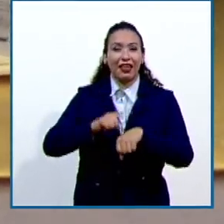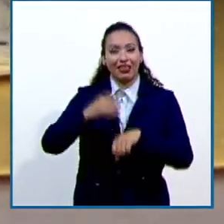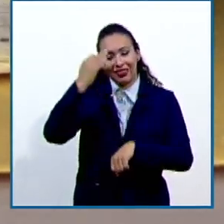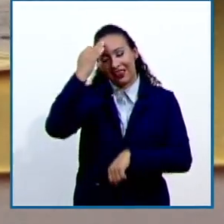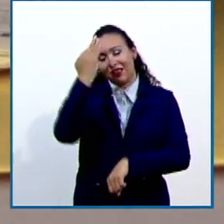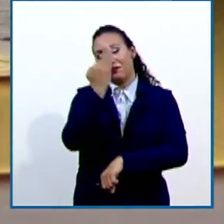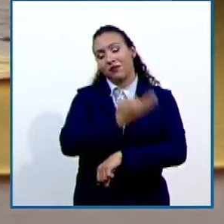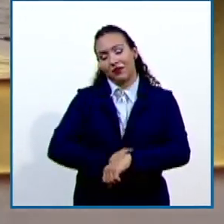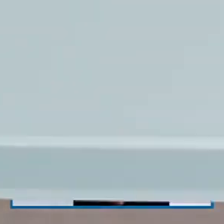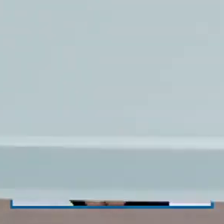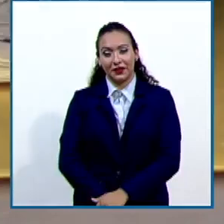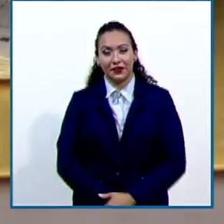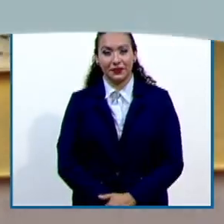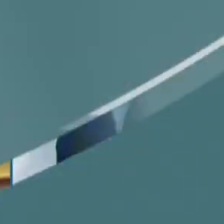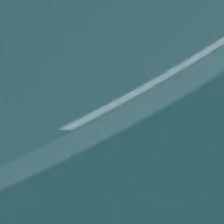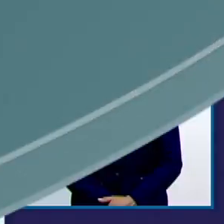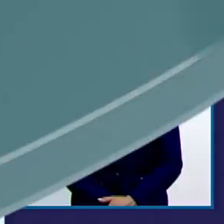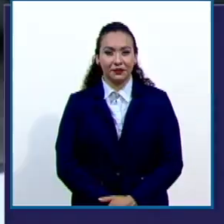extemporánea,